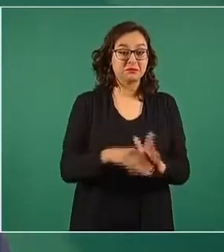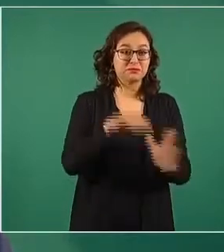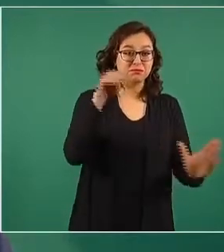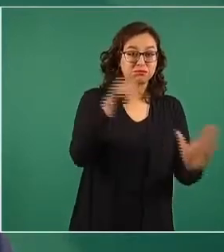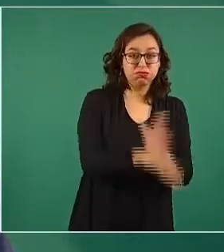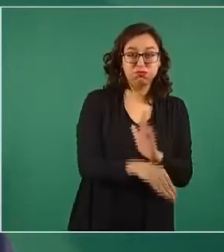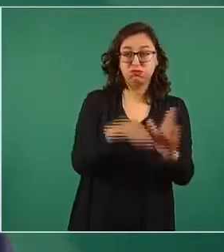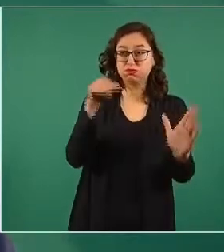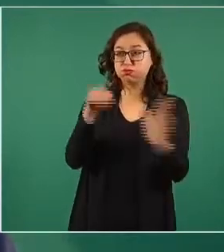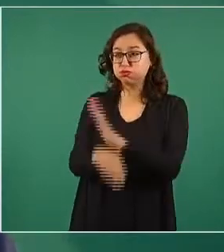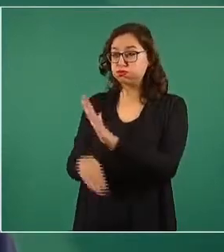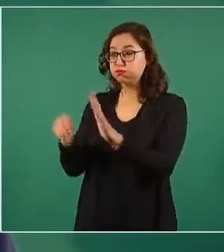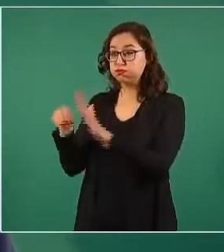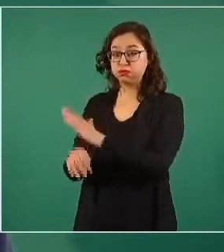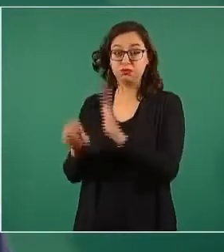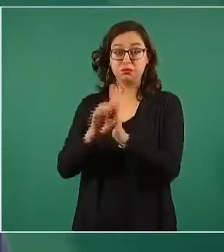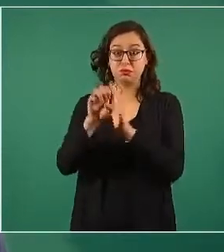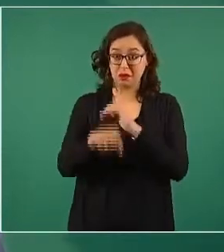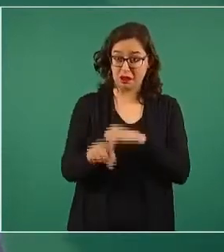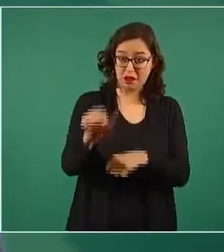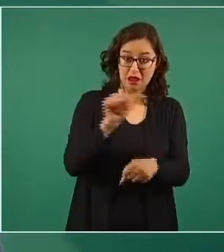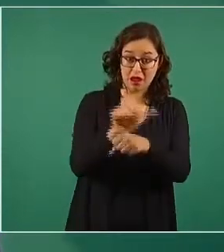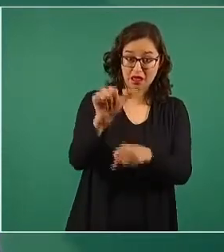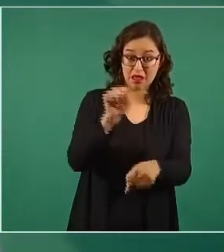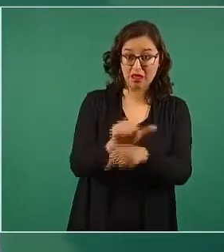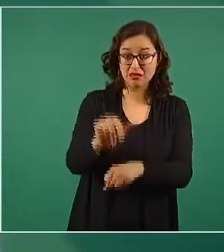reciente crisis en Argentina.